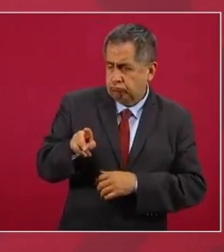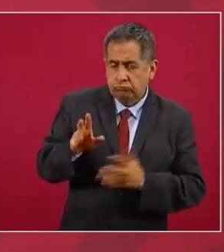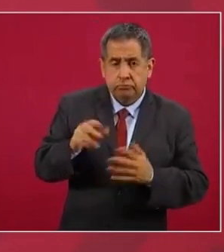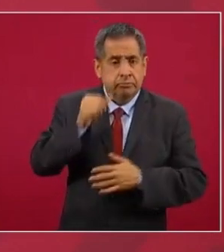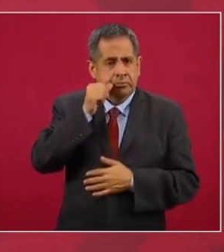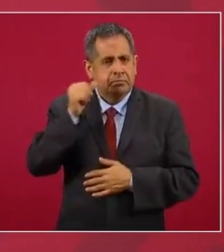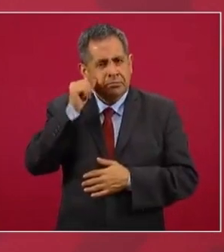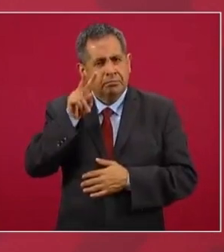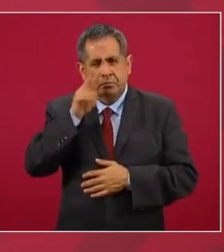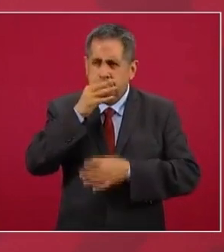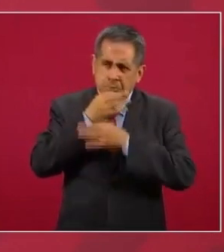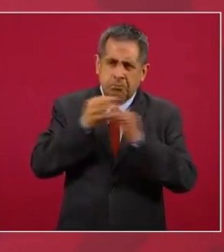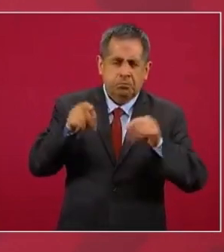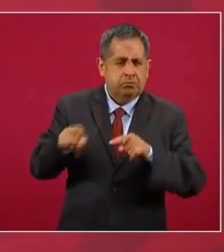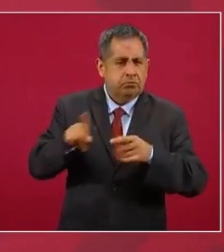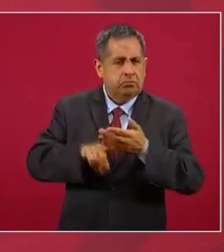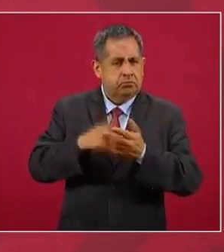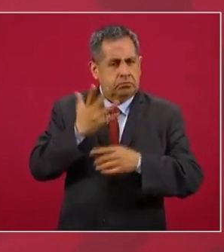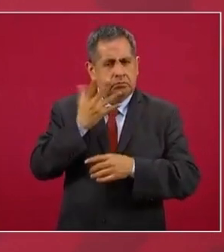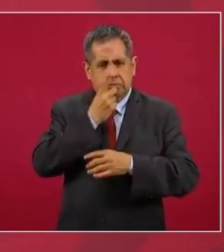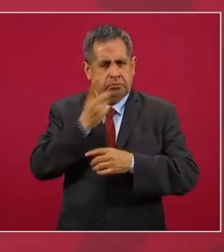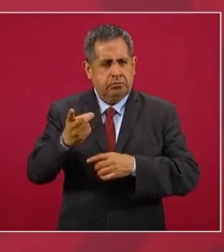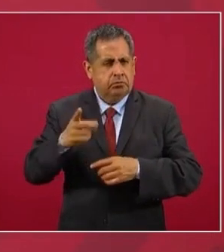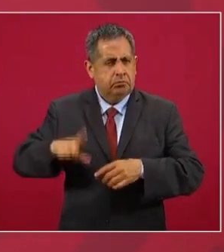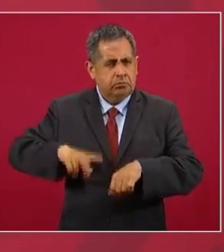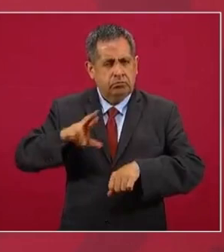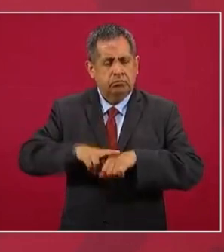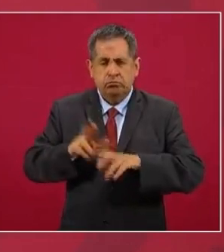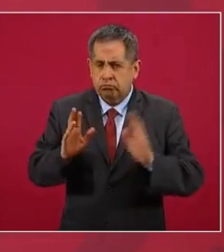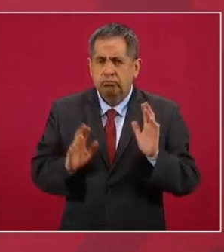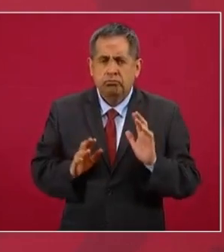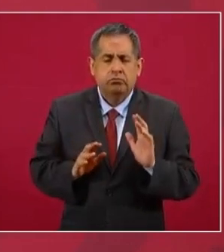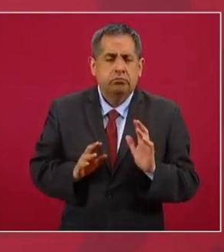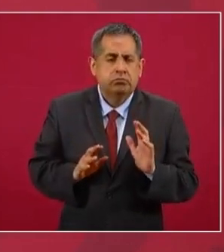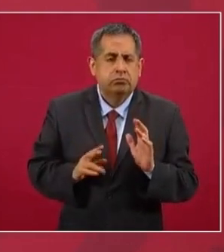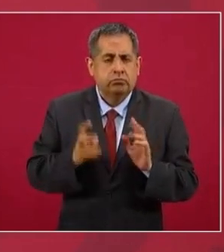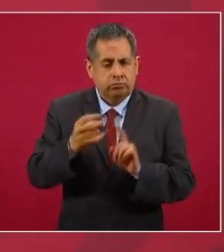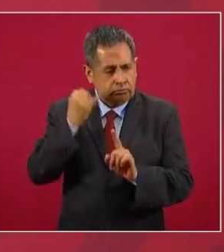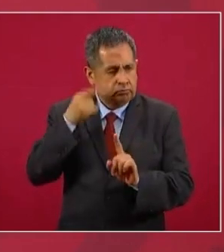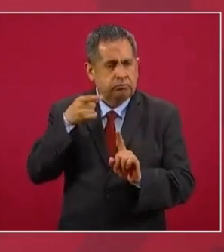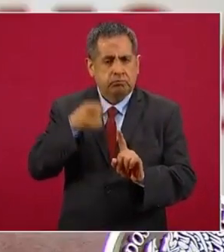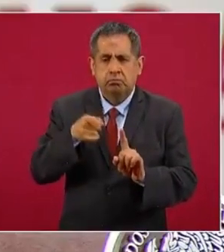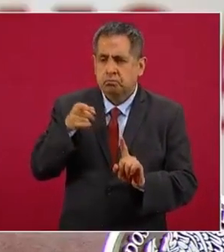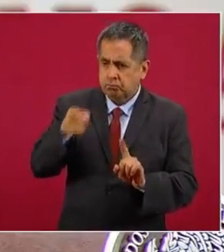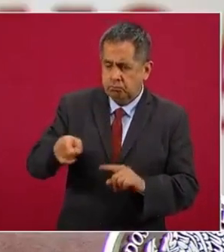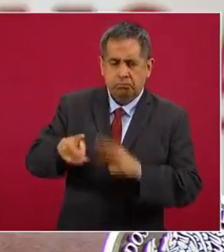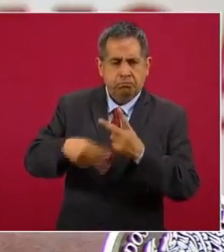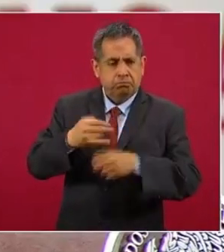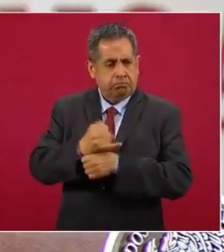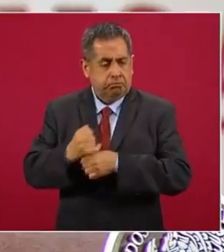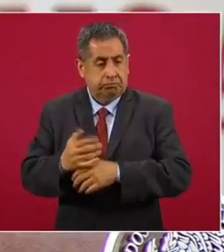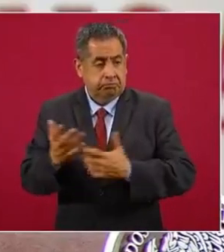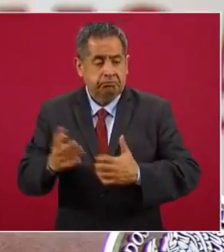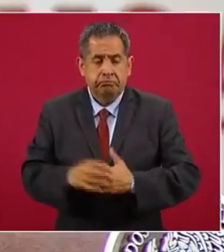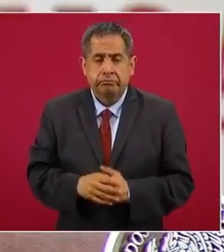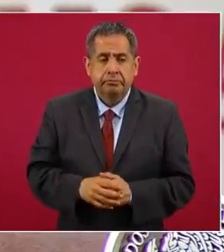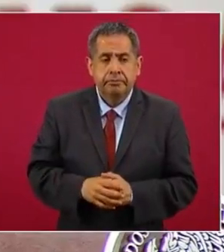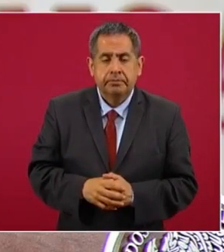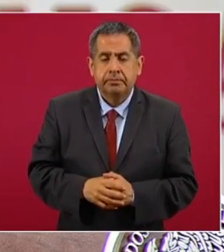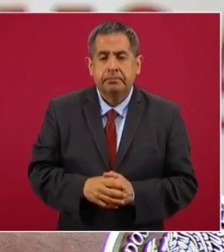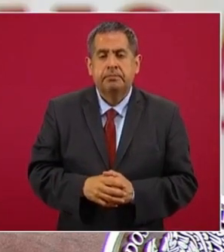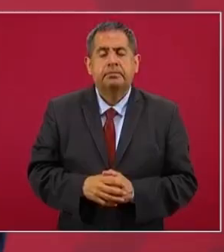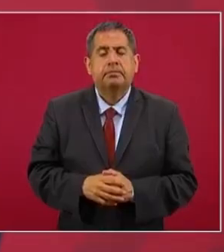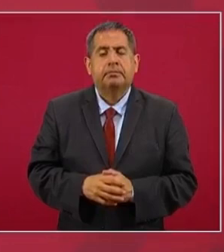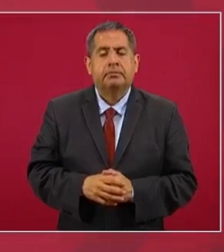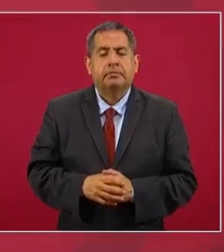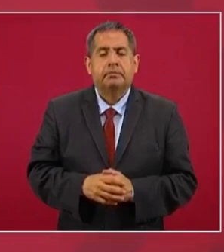Ayer vi un mensaje del gobernador en ese sentido. Si